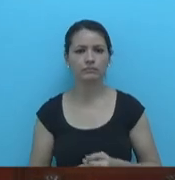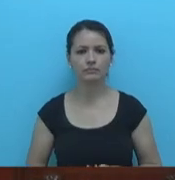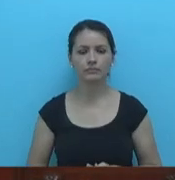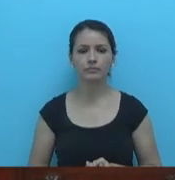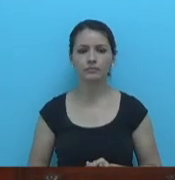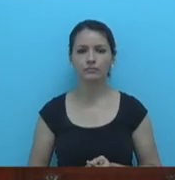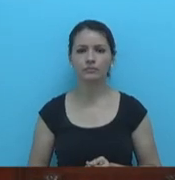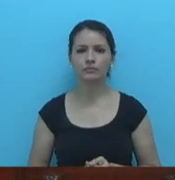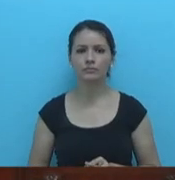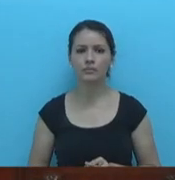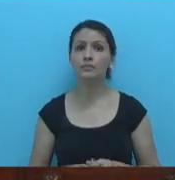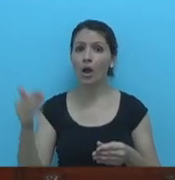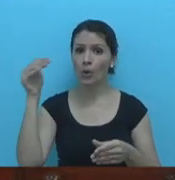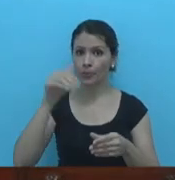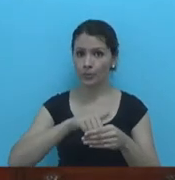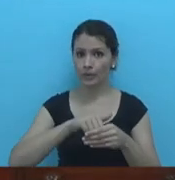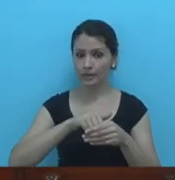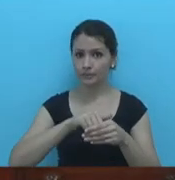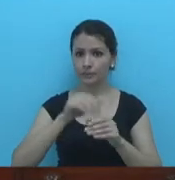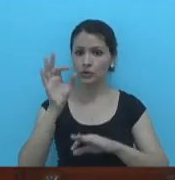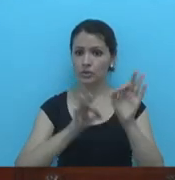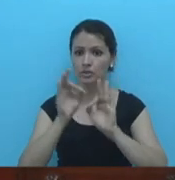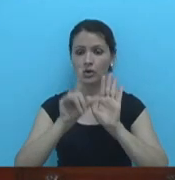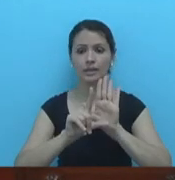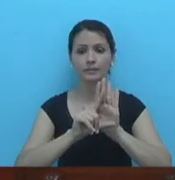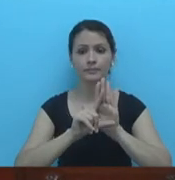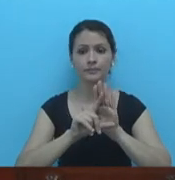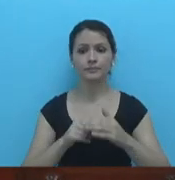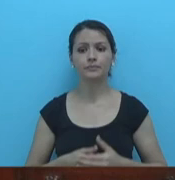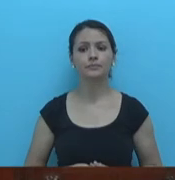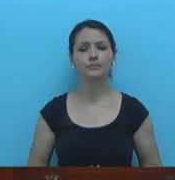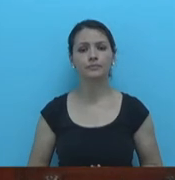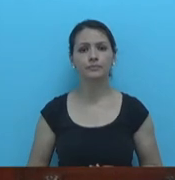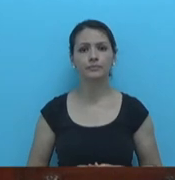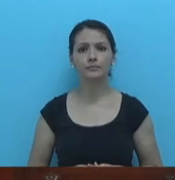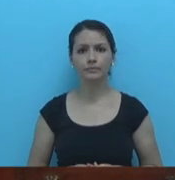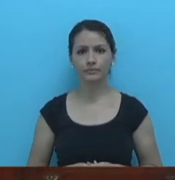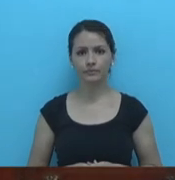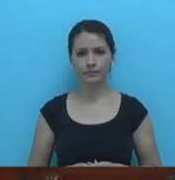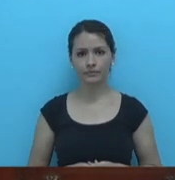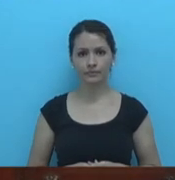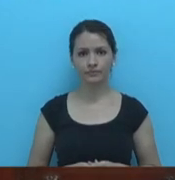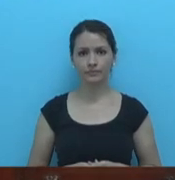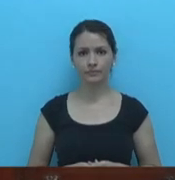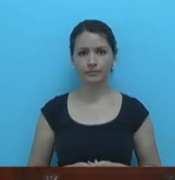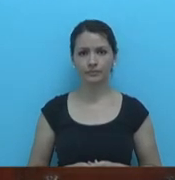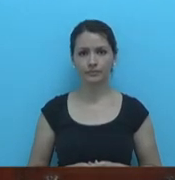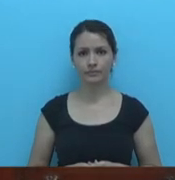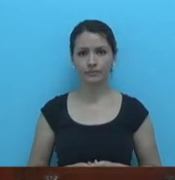ponemos en consideración el dictamen producido por la Comisión de Asuntos Constitucionales y Legislación General. A consideración el proyecto de ley en